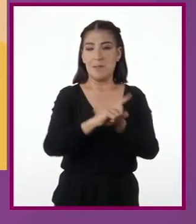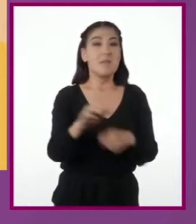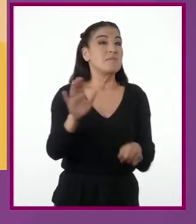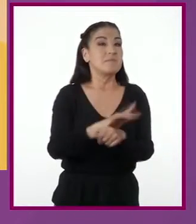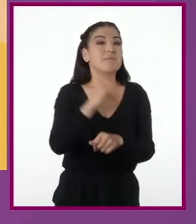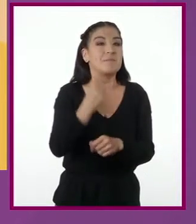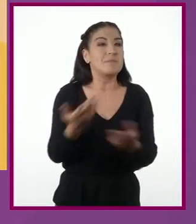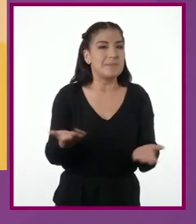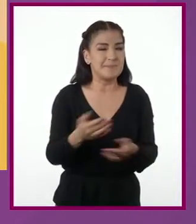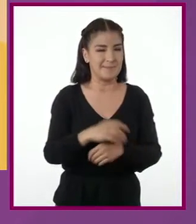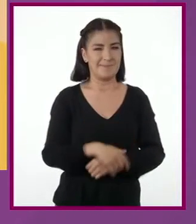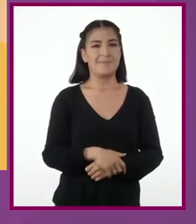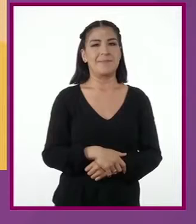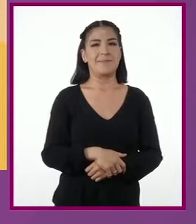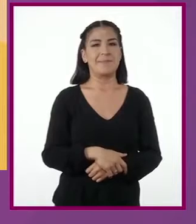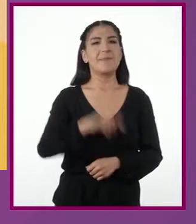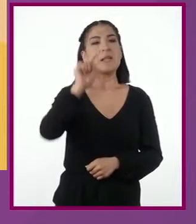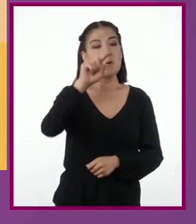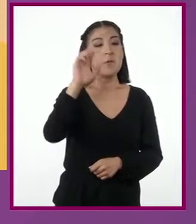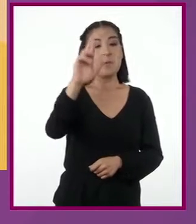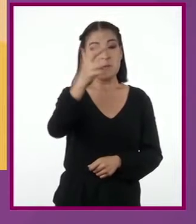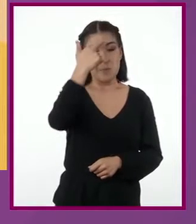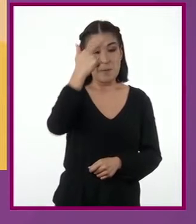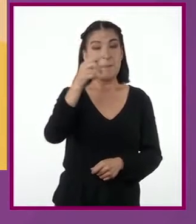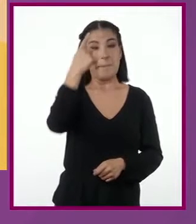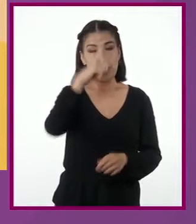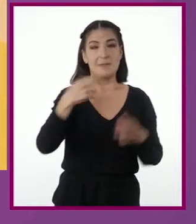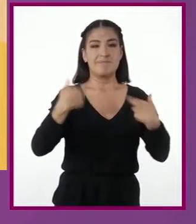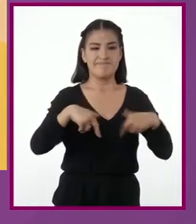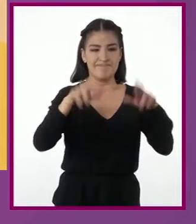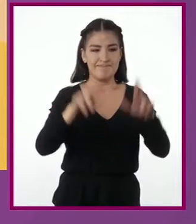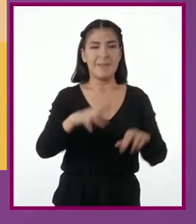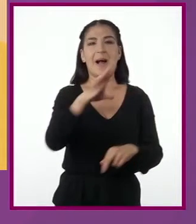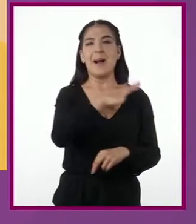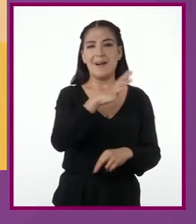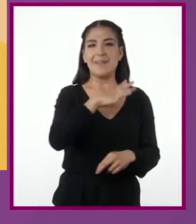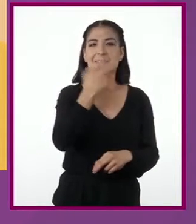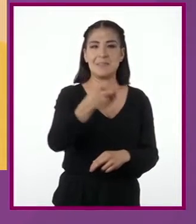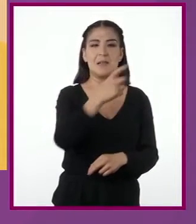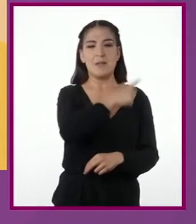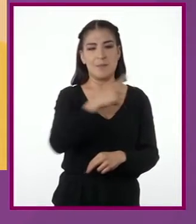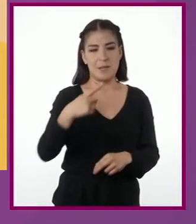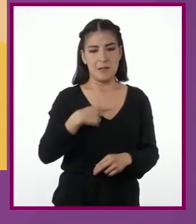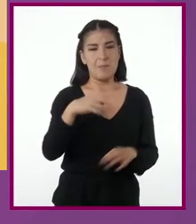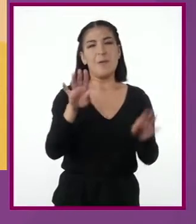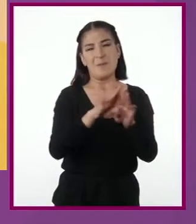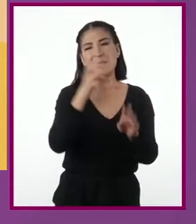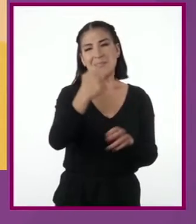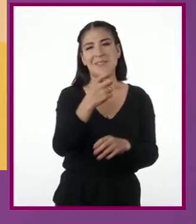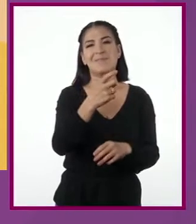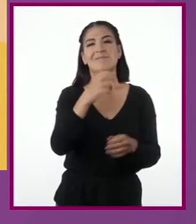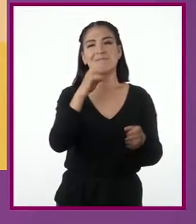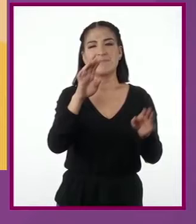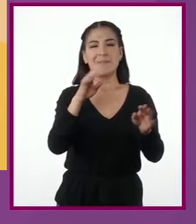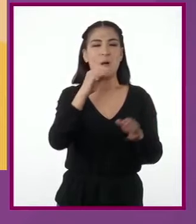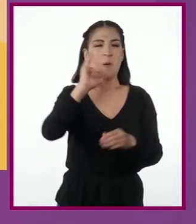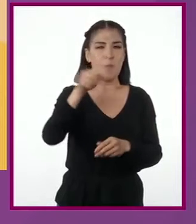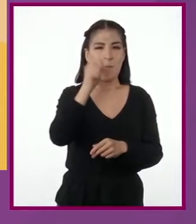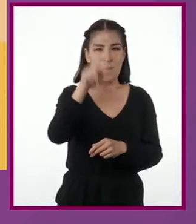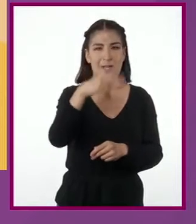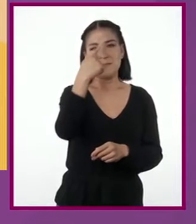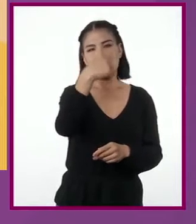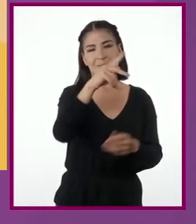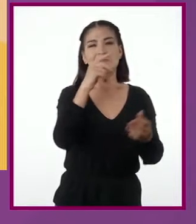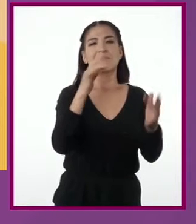qué? Recuerden que para representar una deuda o un saldo, como es el caso de Juan, las